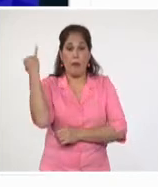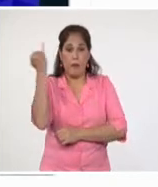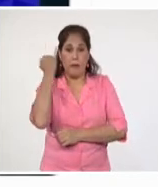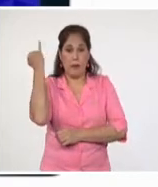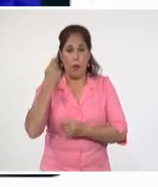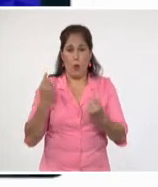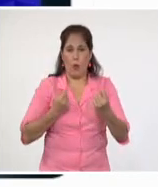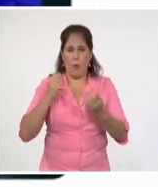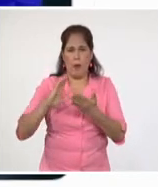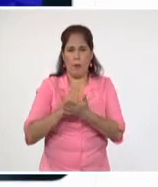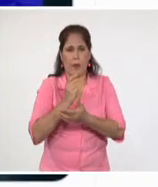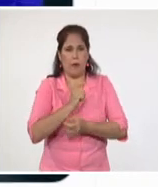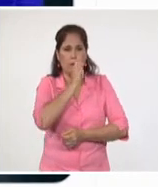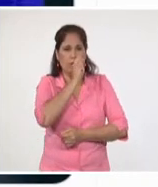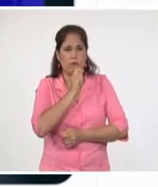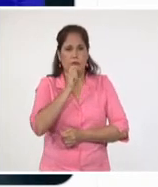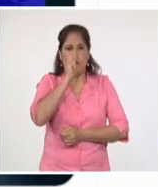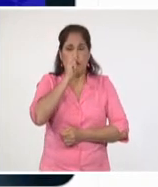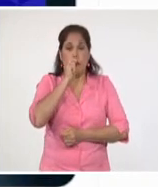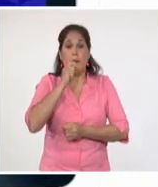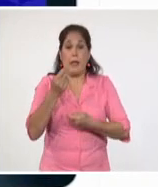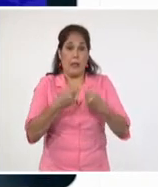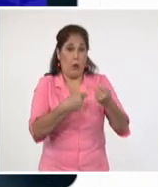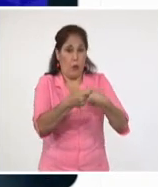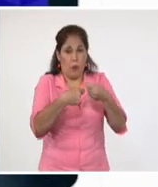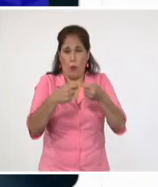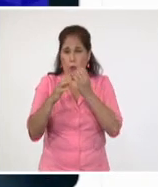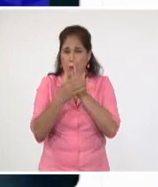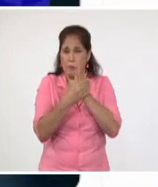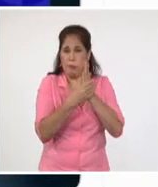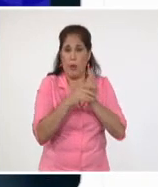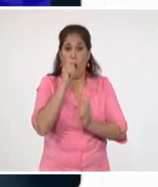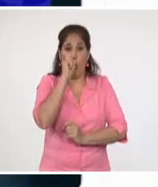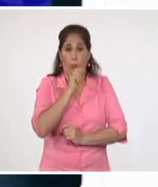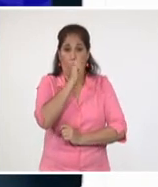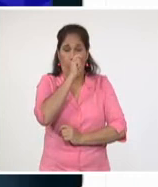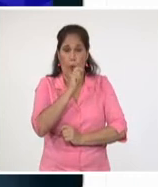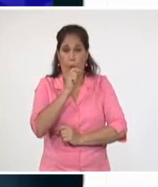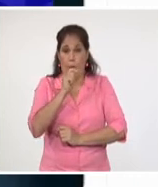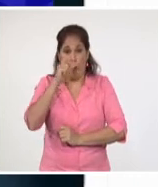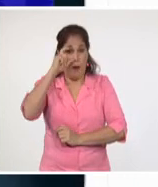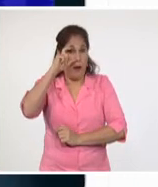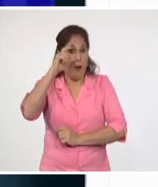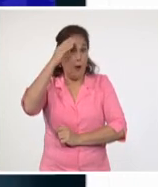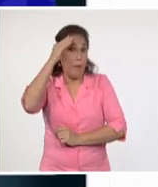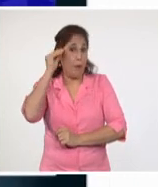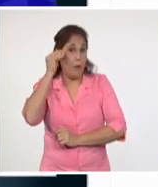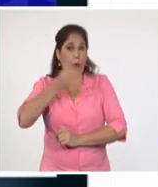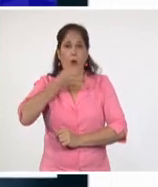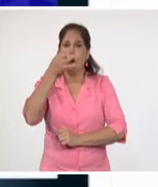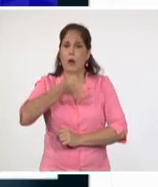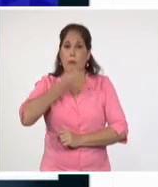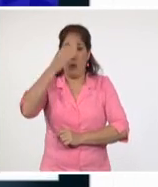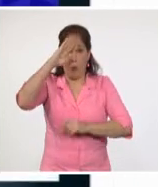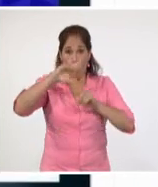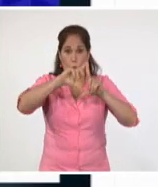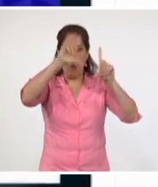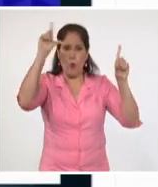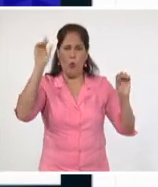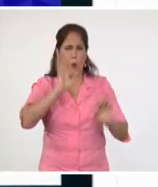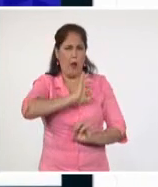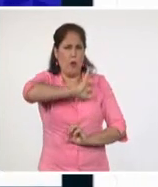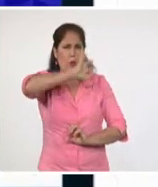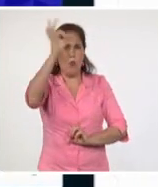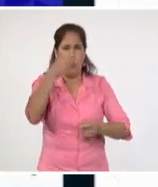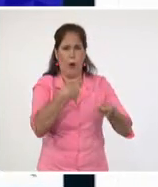de la lucha contra el uso indebido y el tráfico ilícito de drogas, el canciller cubano ratificó que el archipiélago no será